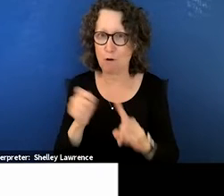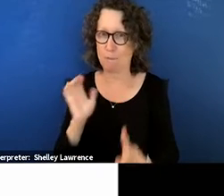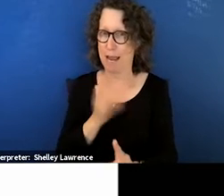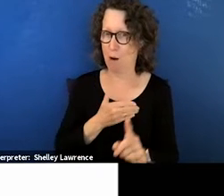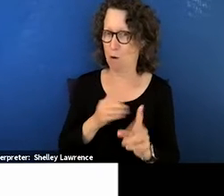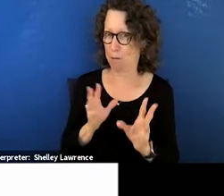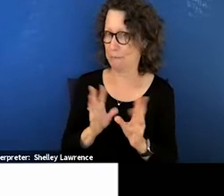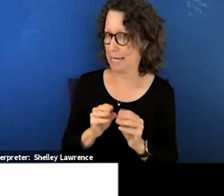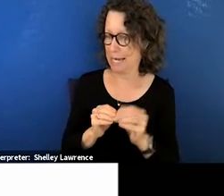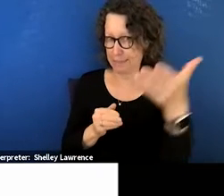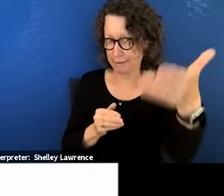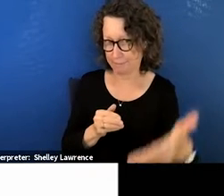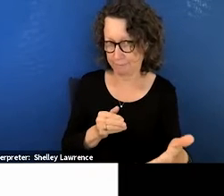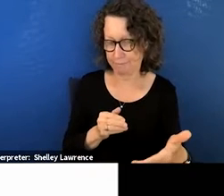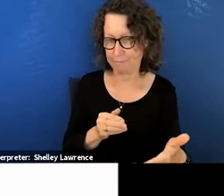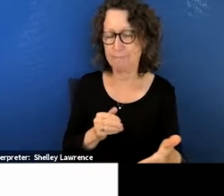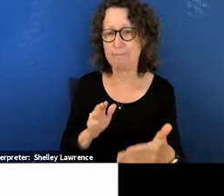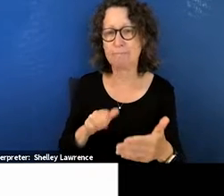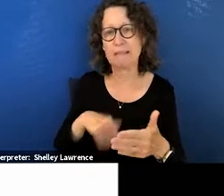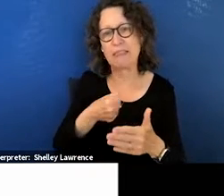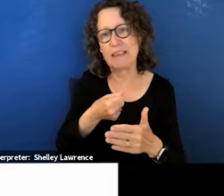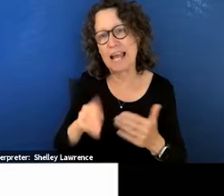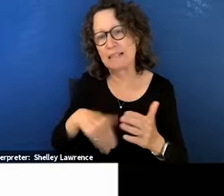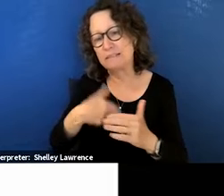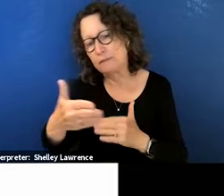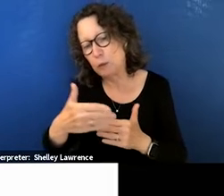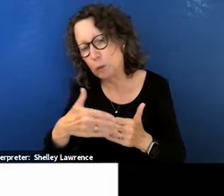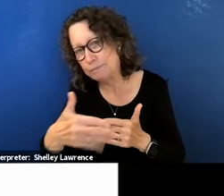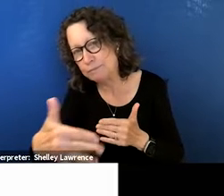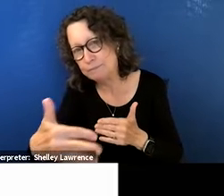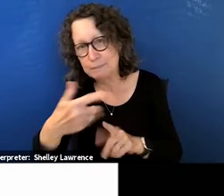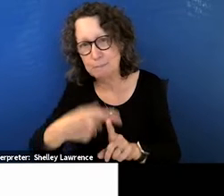más en nuestras reuniones en los siguientes meses.